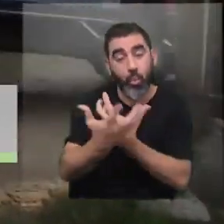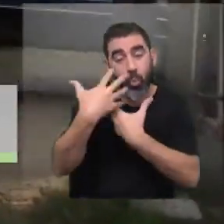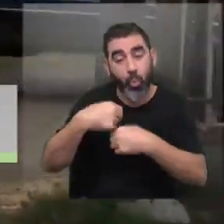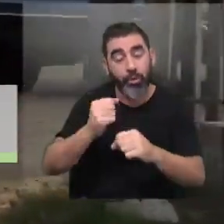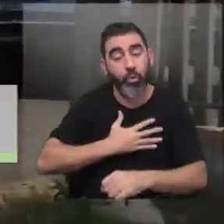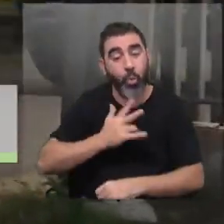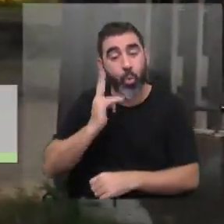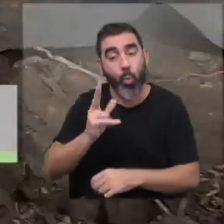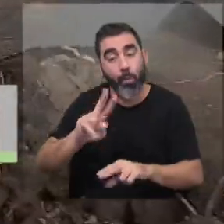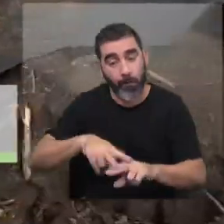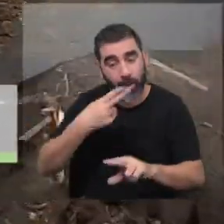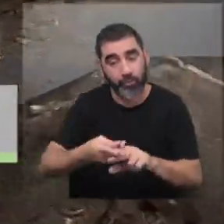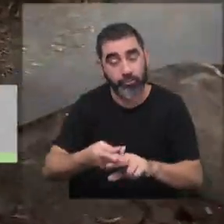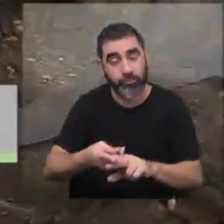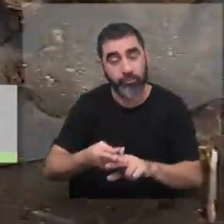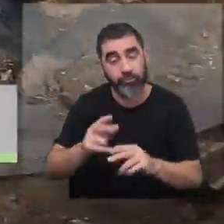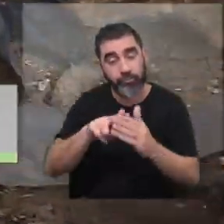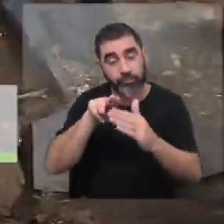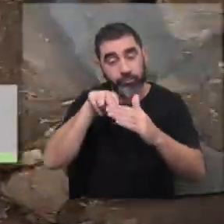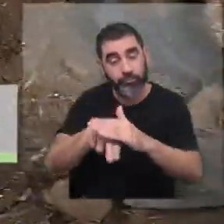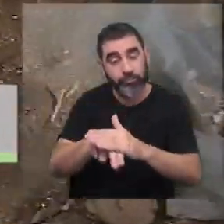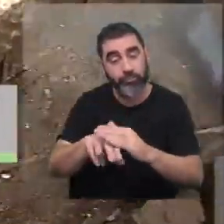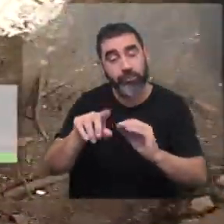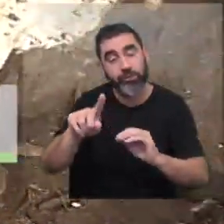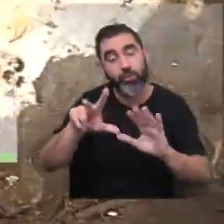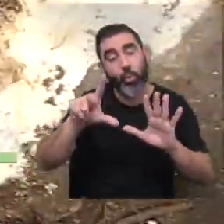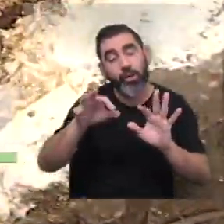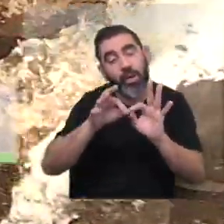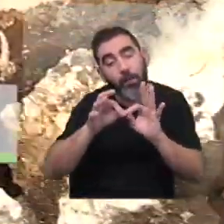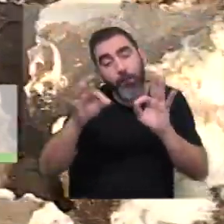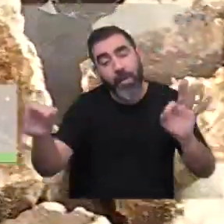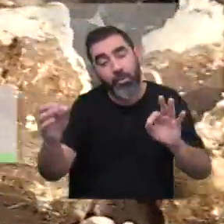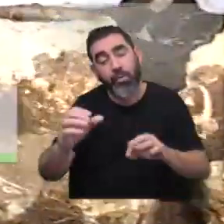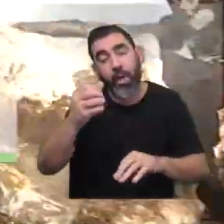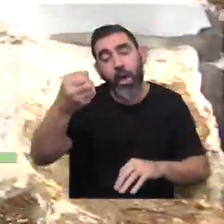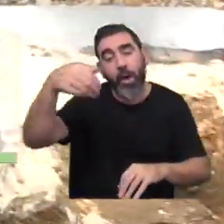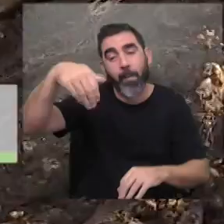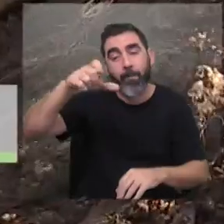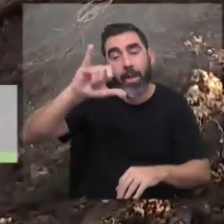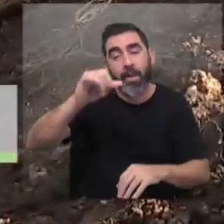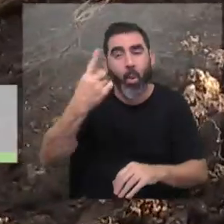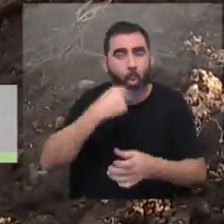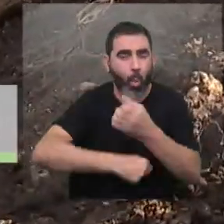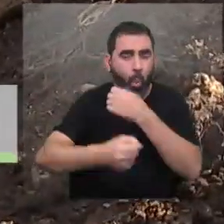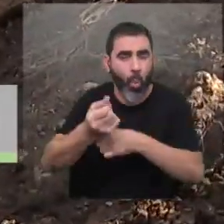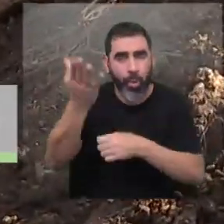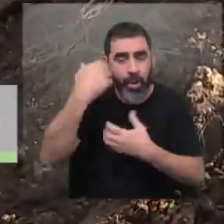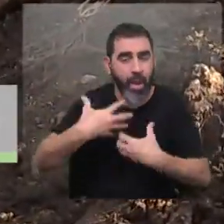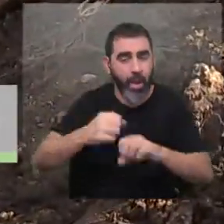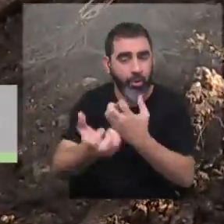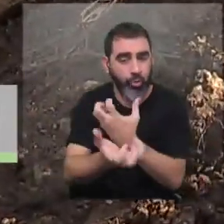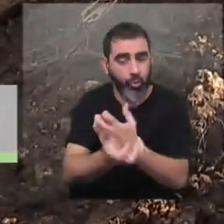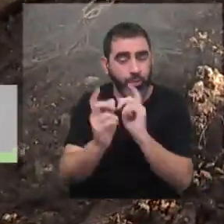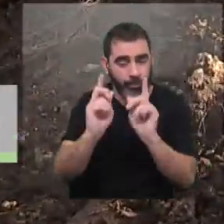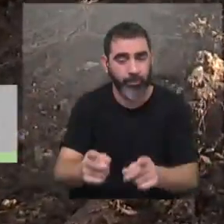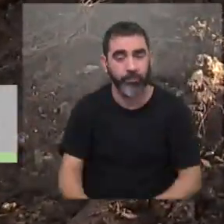nuevos restos humanos el enterramiento está ubicado a unos 180 Met de donde hace poco más de un año se encontraron los restos